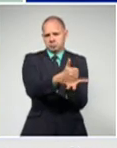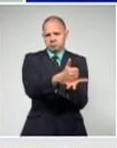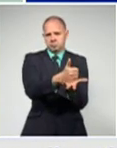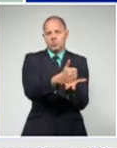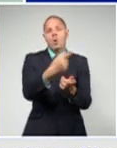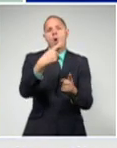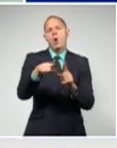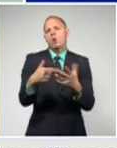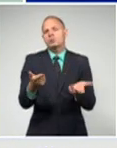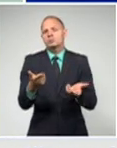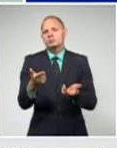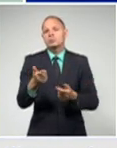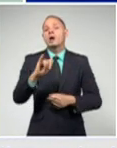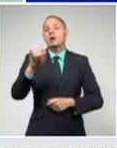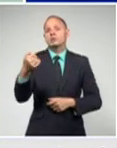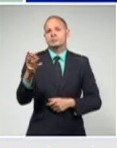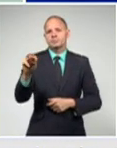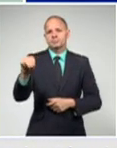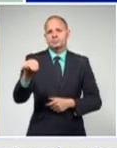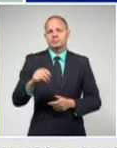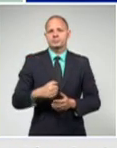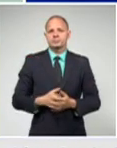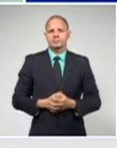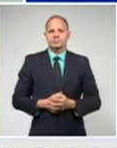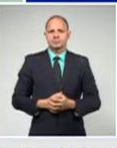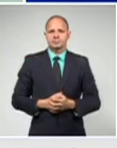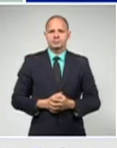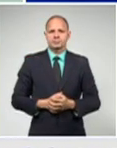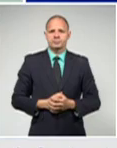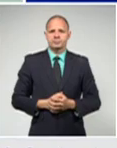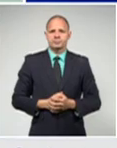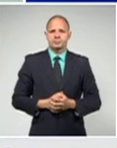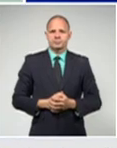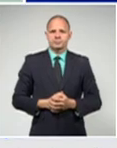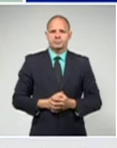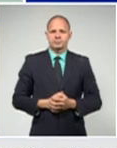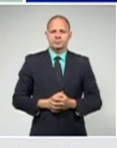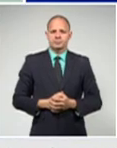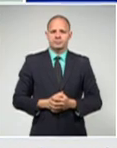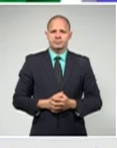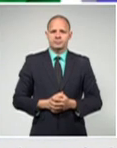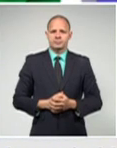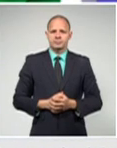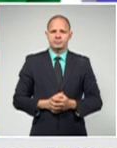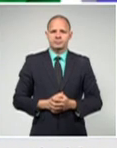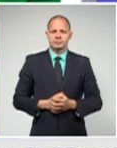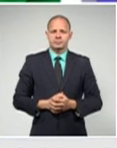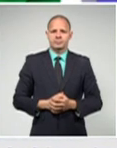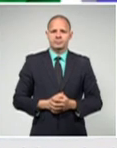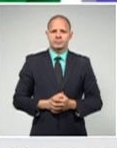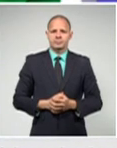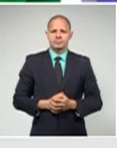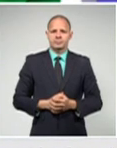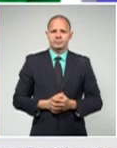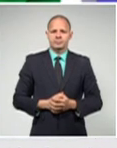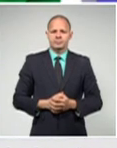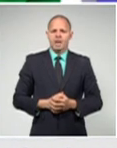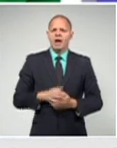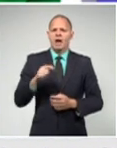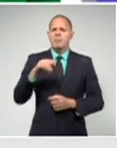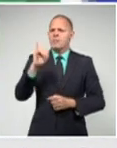Tunas y uno del municipio Jesús Menéndez. Por países de